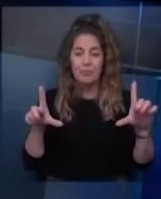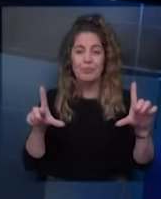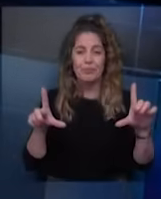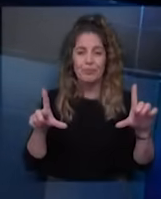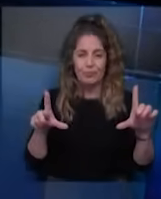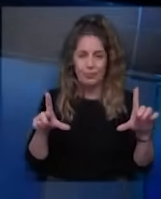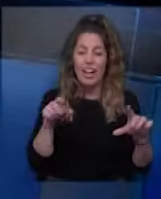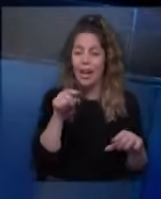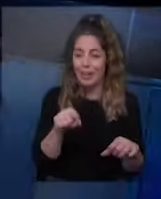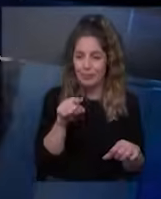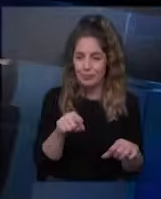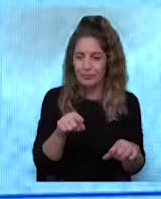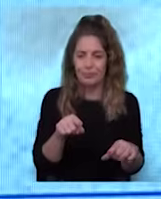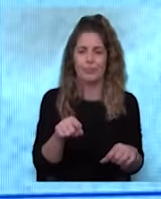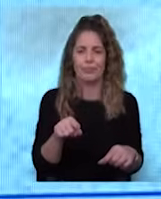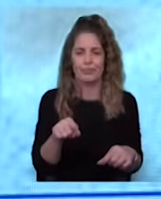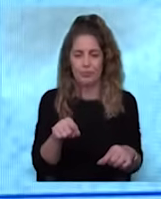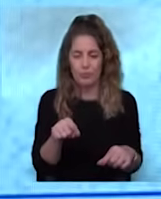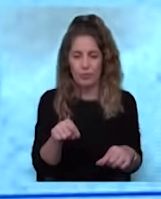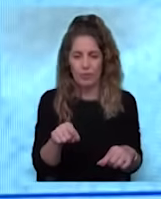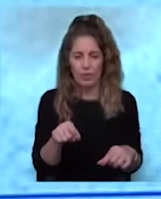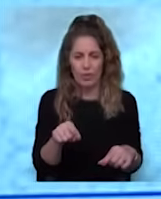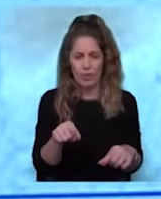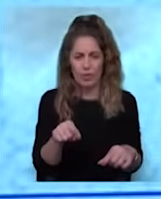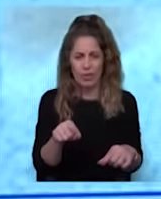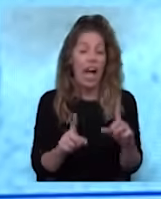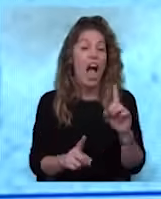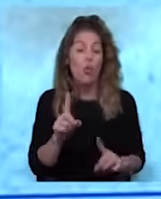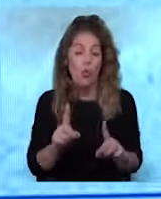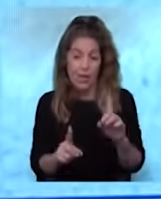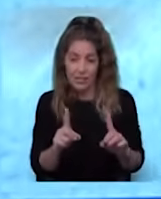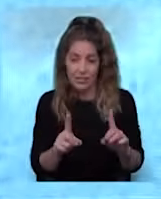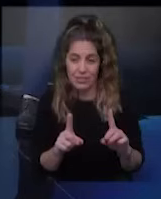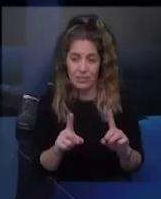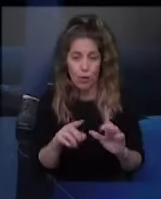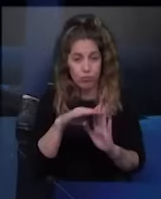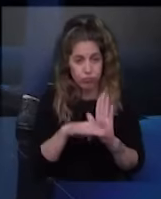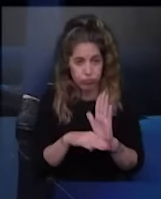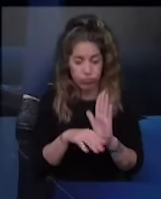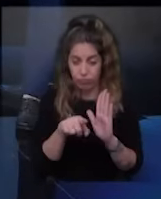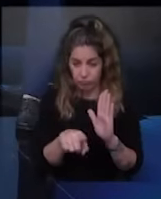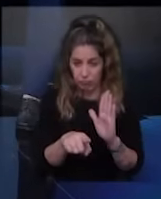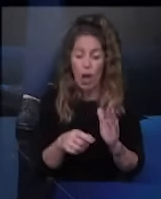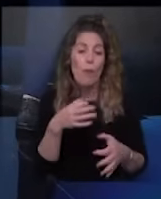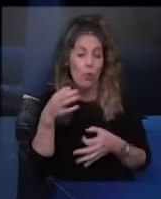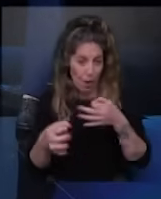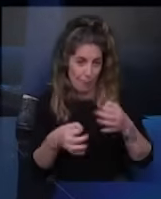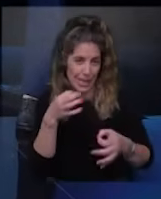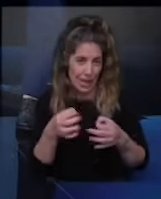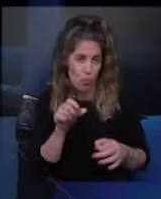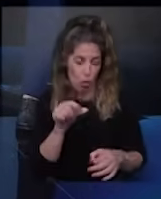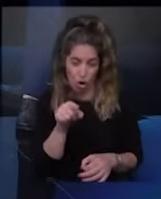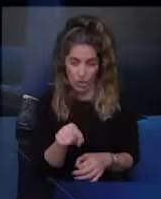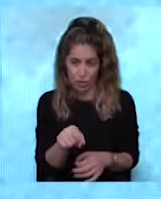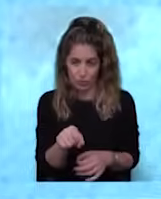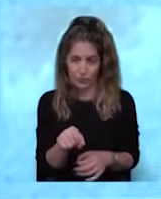un par de acá acá tenemos eh las algunas pautas de la cen cl y voy a explicar un poco un poco eso